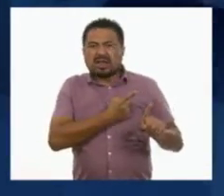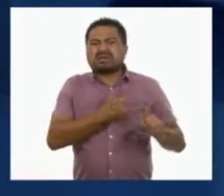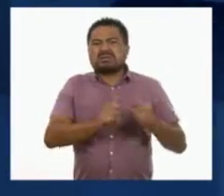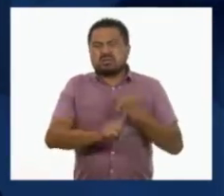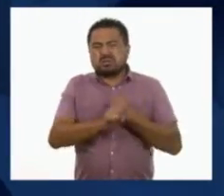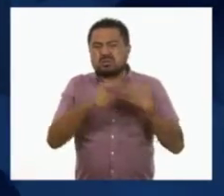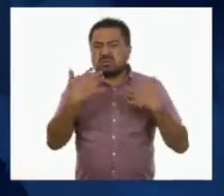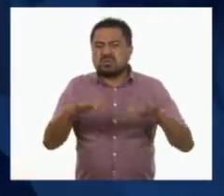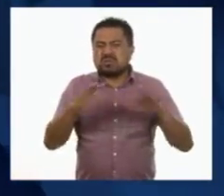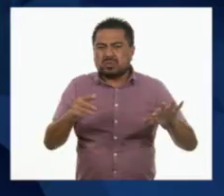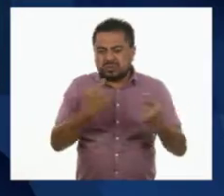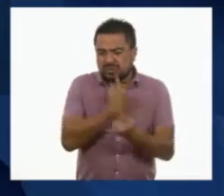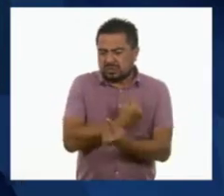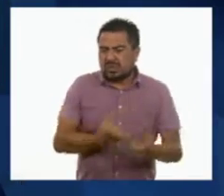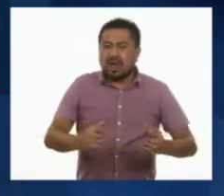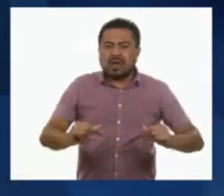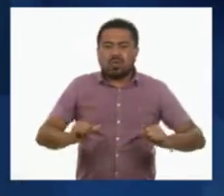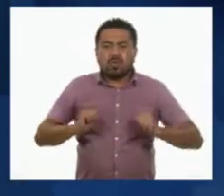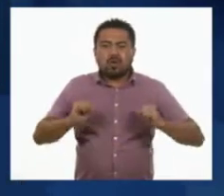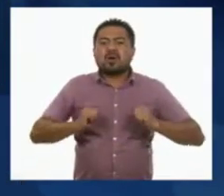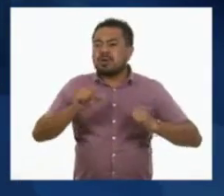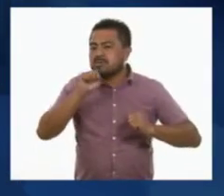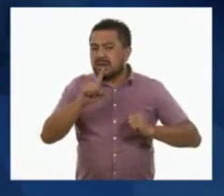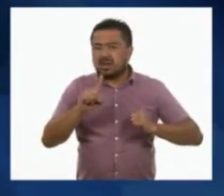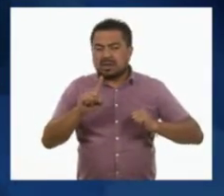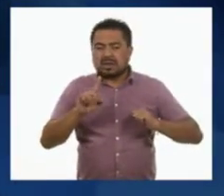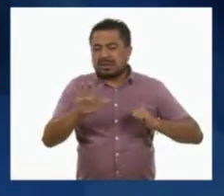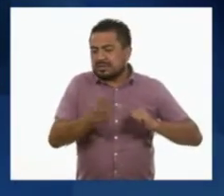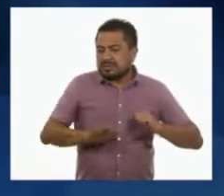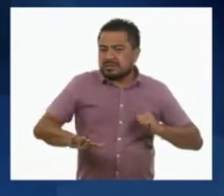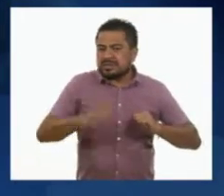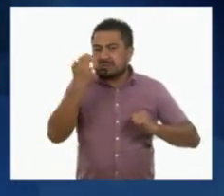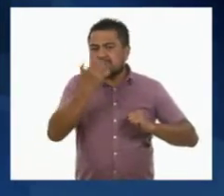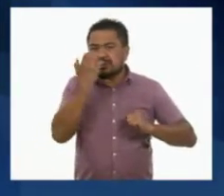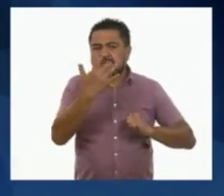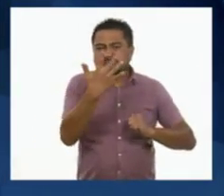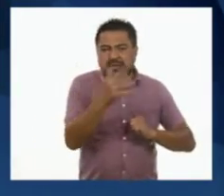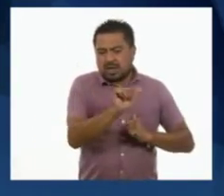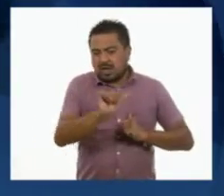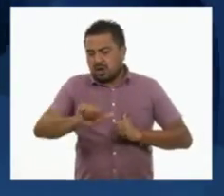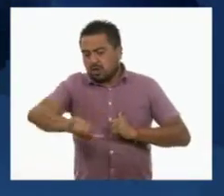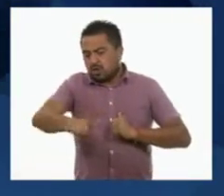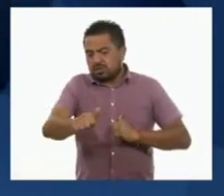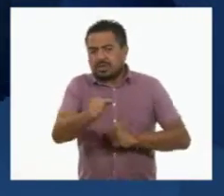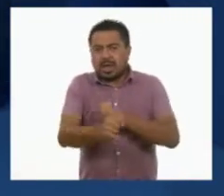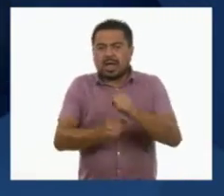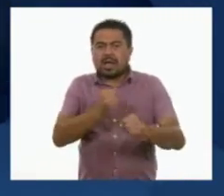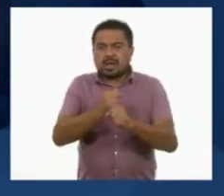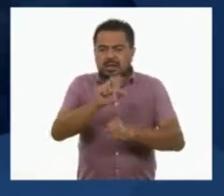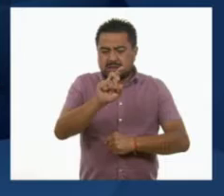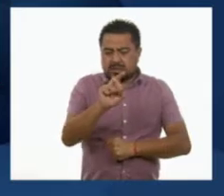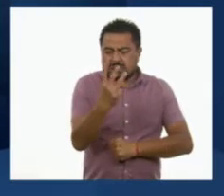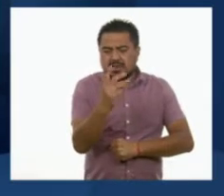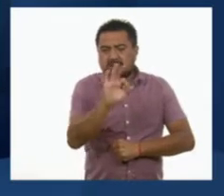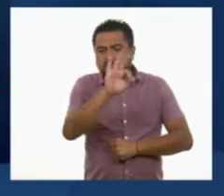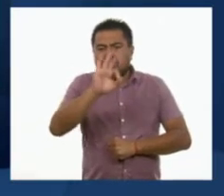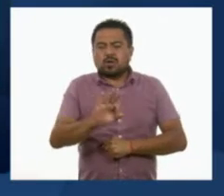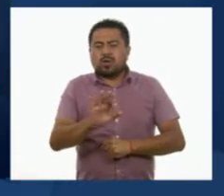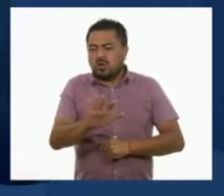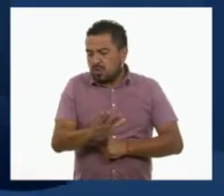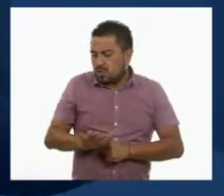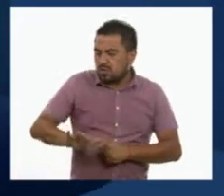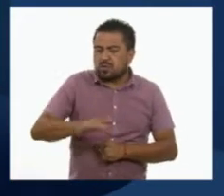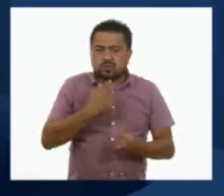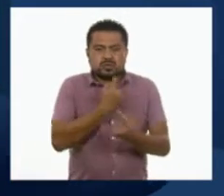la población infantil y adolescente. En la población escolar de 5 a 11 años de edad, 33% de las y